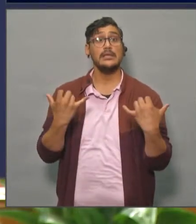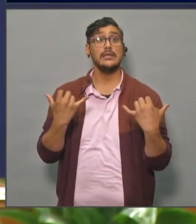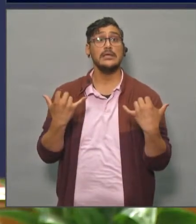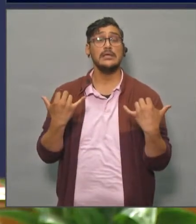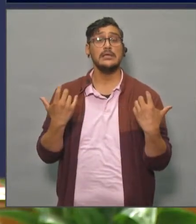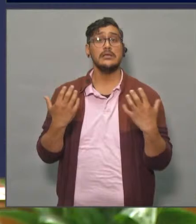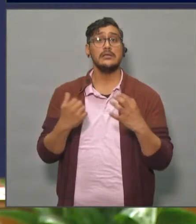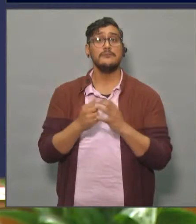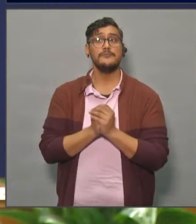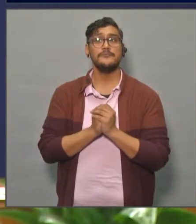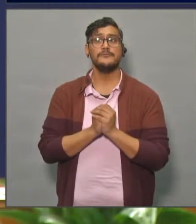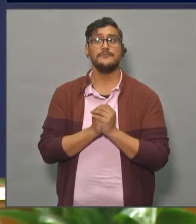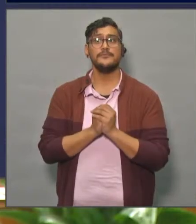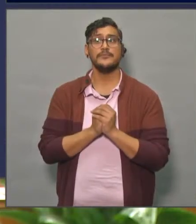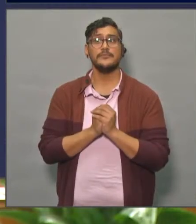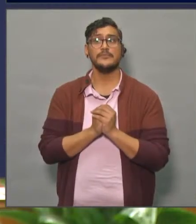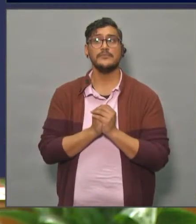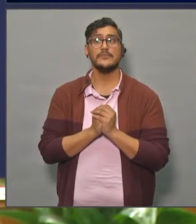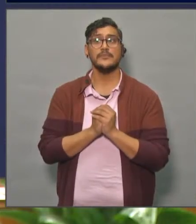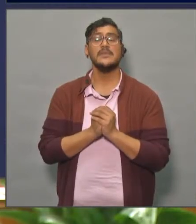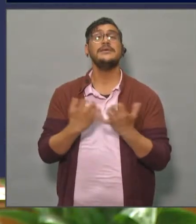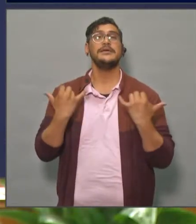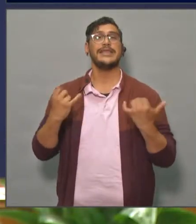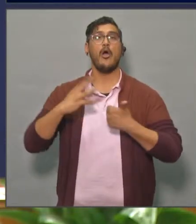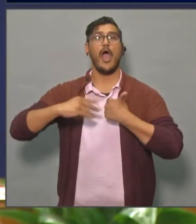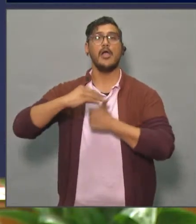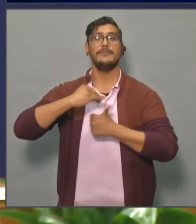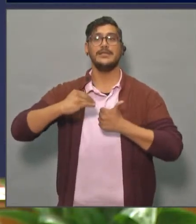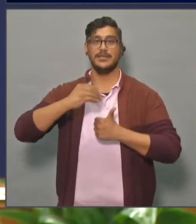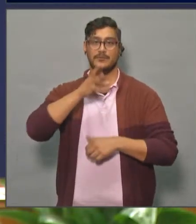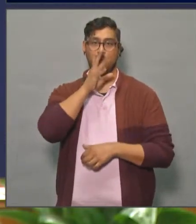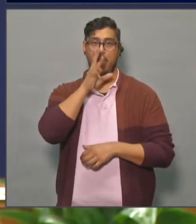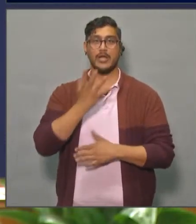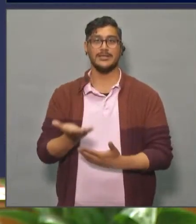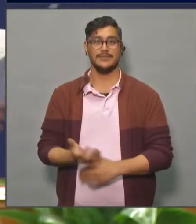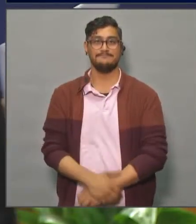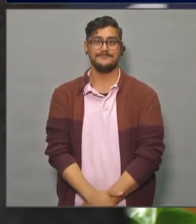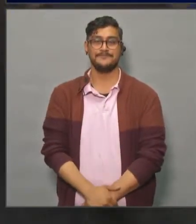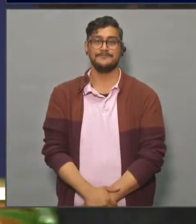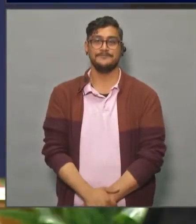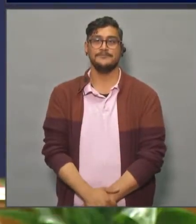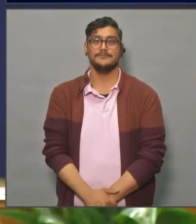ahora we move on to Armenian remarks.